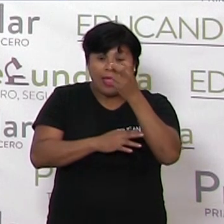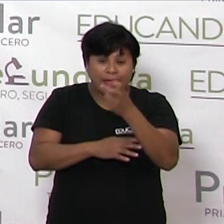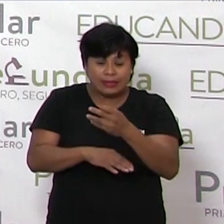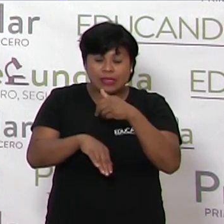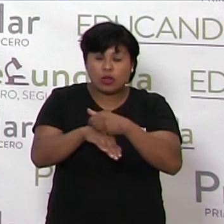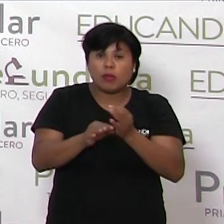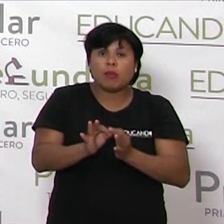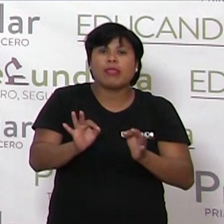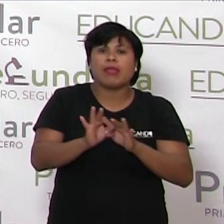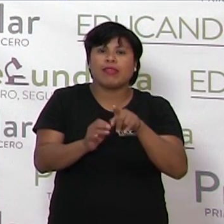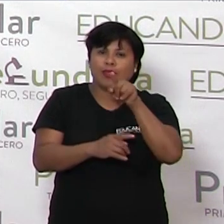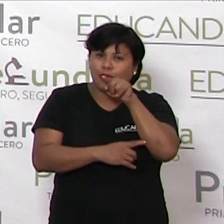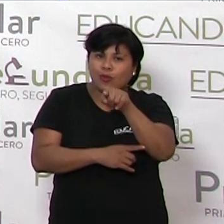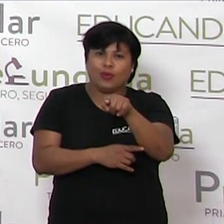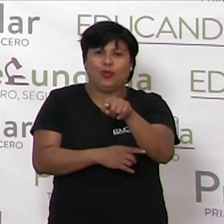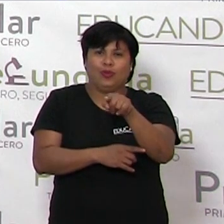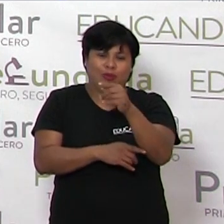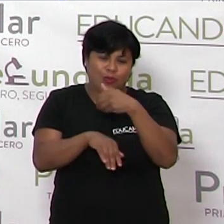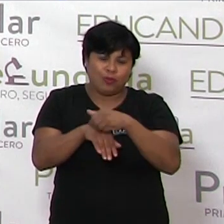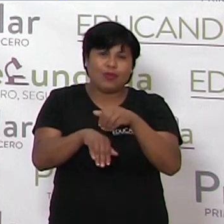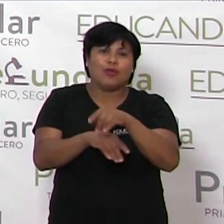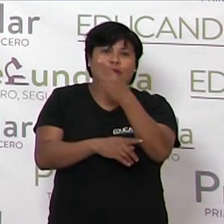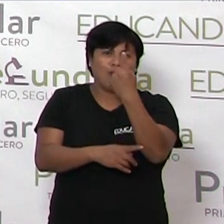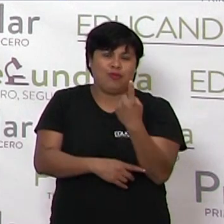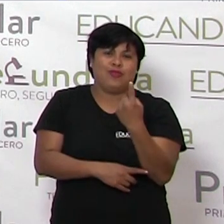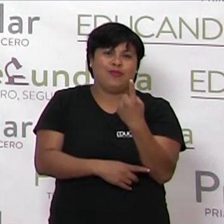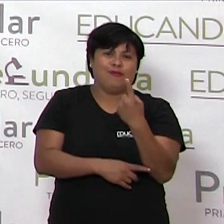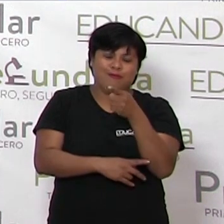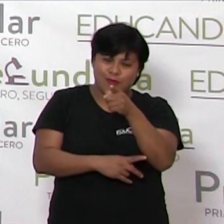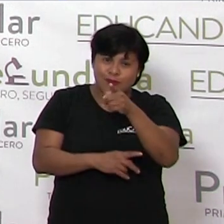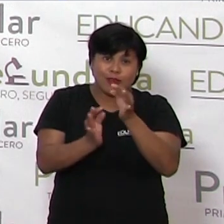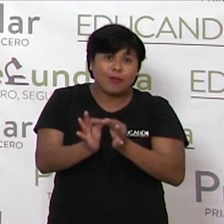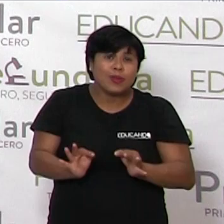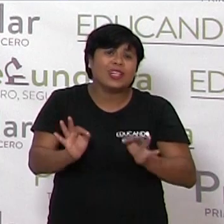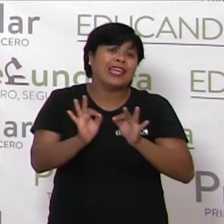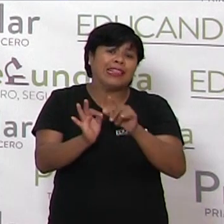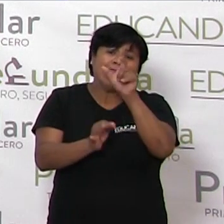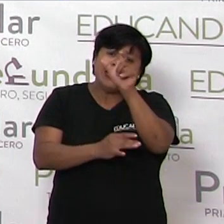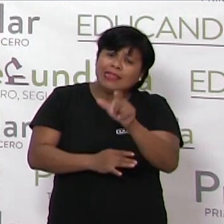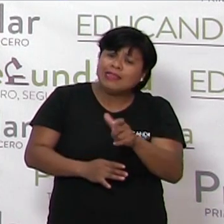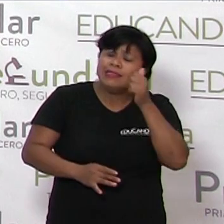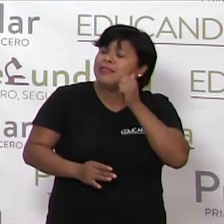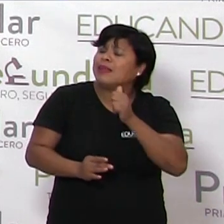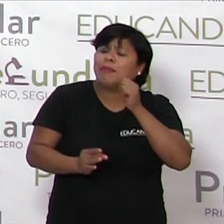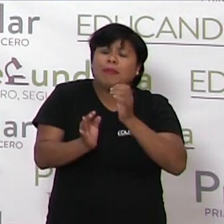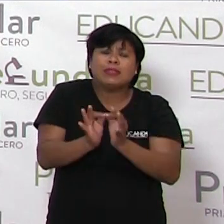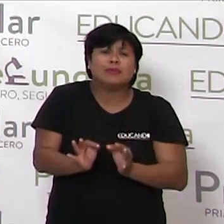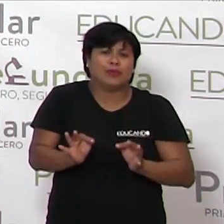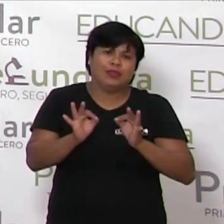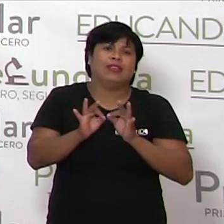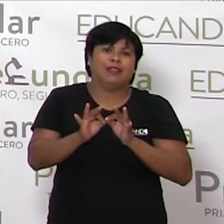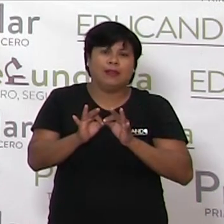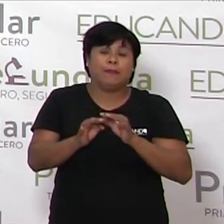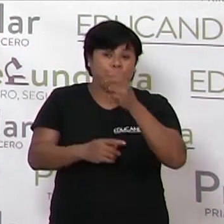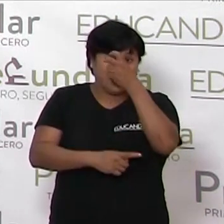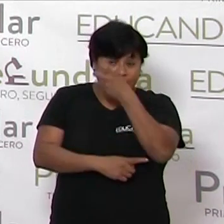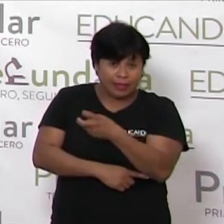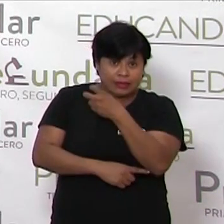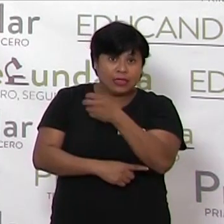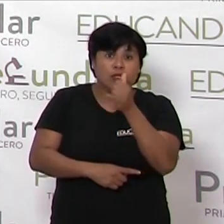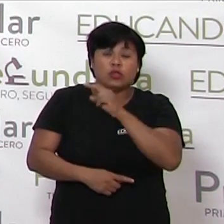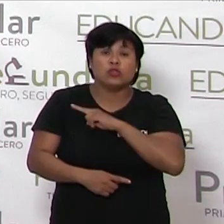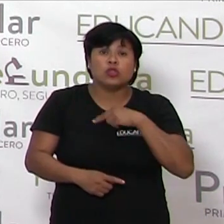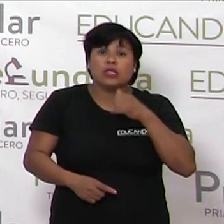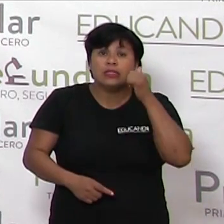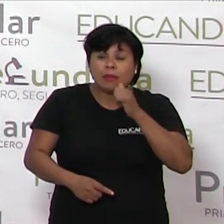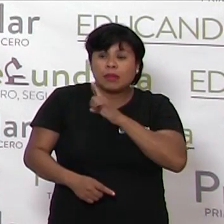número importante eres tú, es decir, es el número 1. El número 1 siempre es importante. Entonces, en este caso